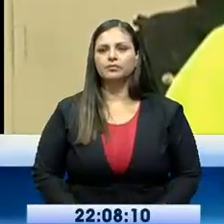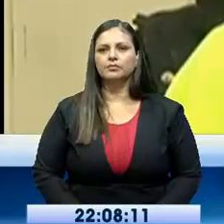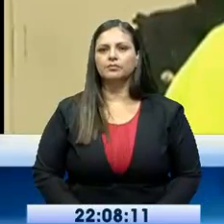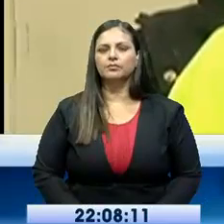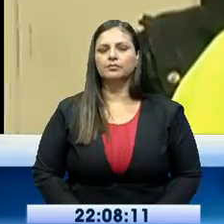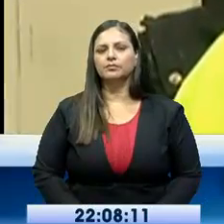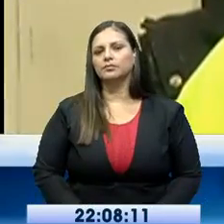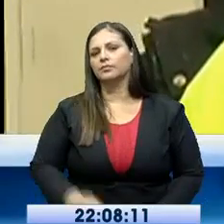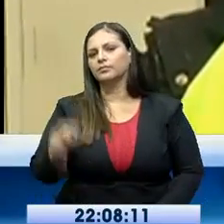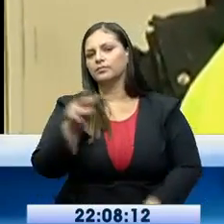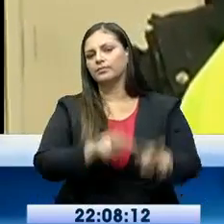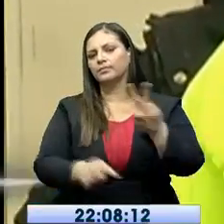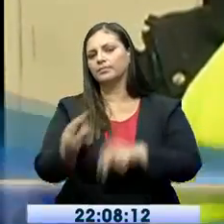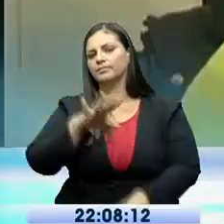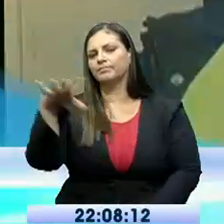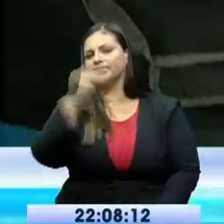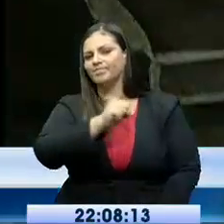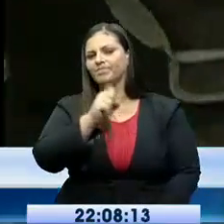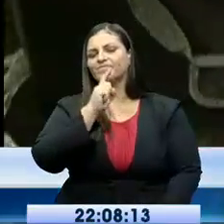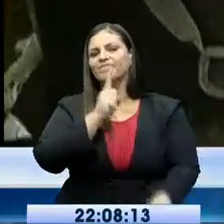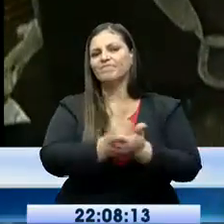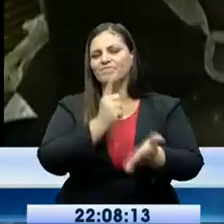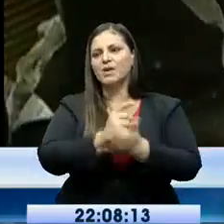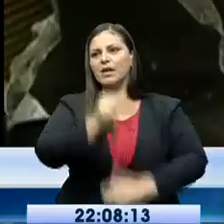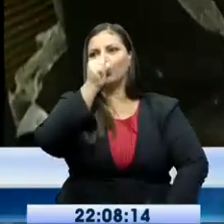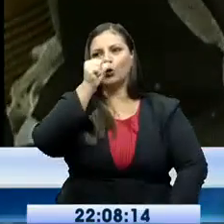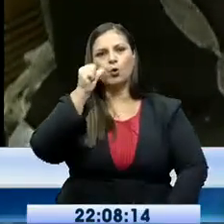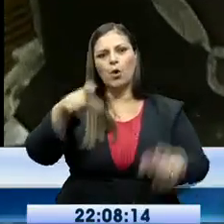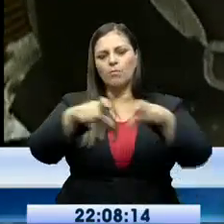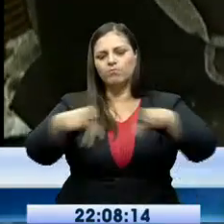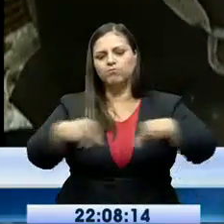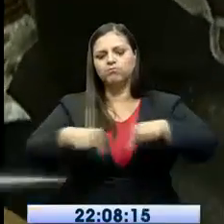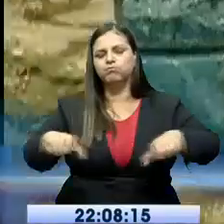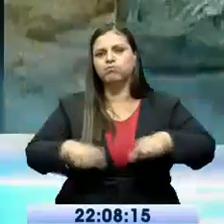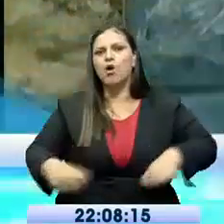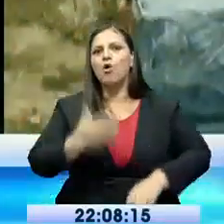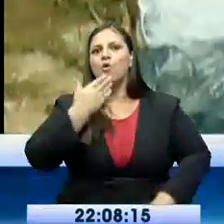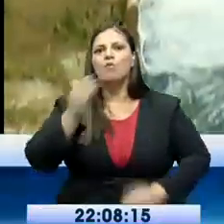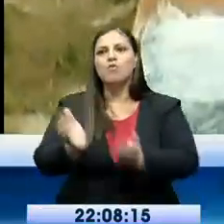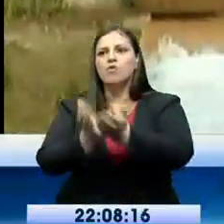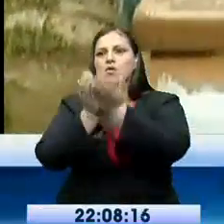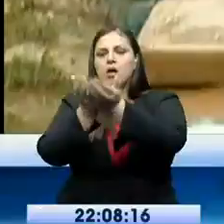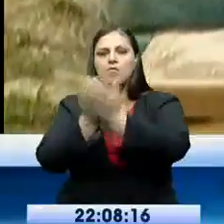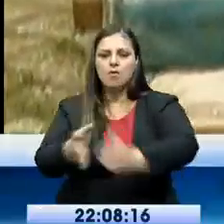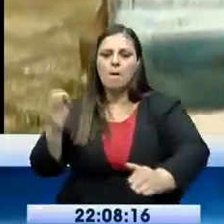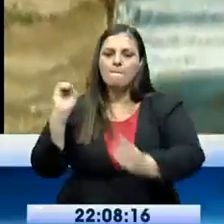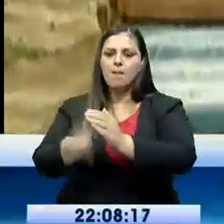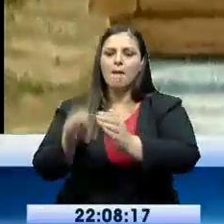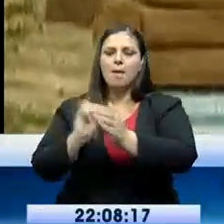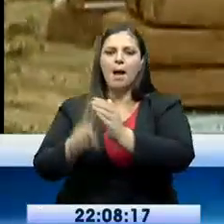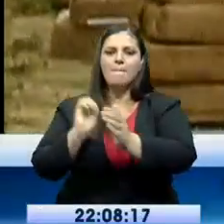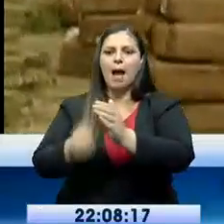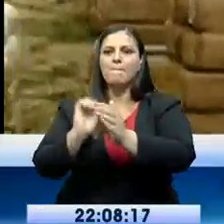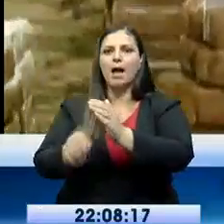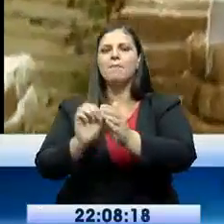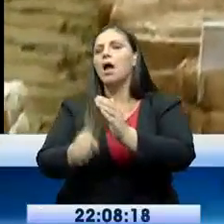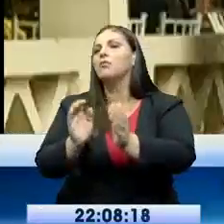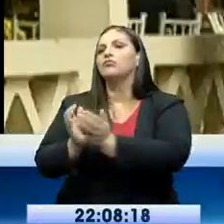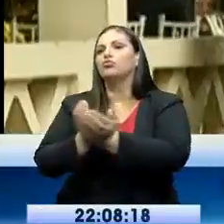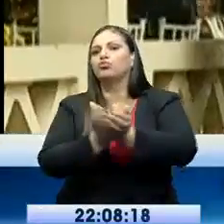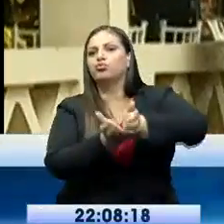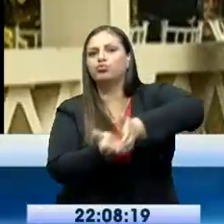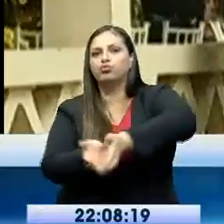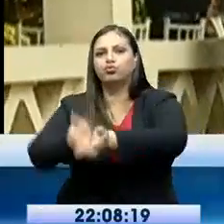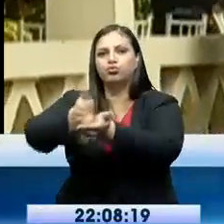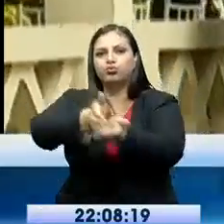de que efectivamente a través de lanchas rápidas se transportaba esto hasta un buque nodriza donde efectivamente transportaban la carga mayor que se trasladaba